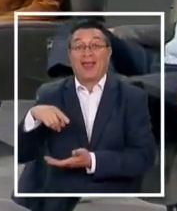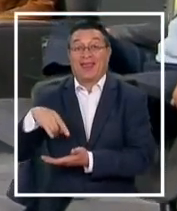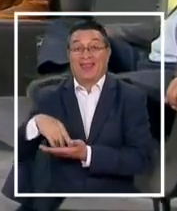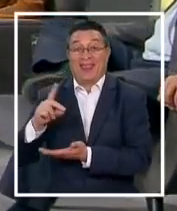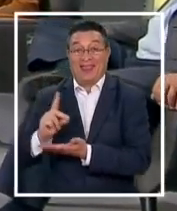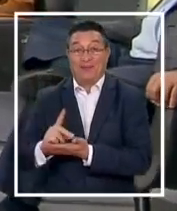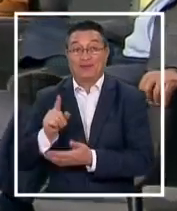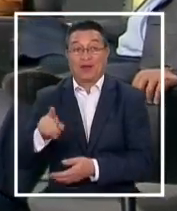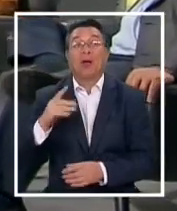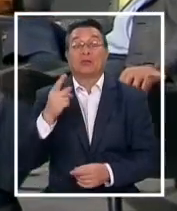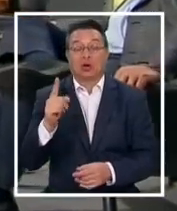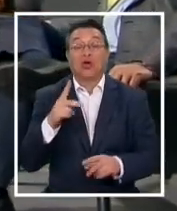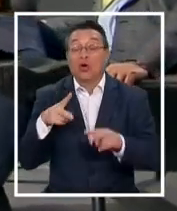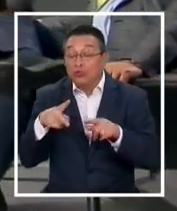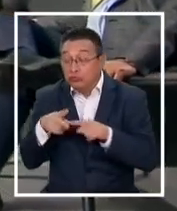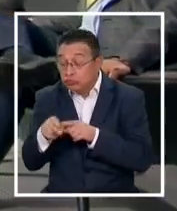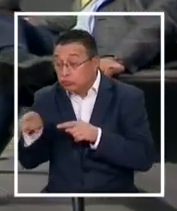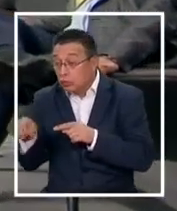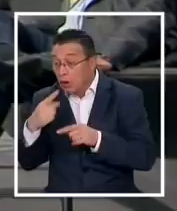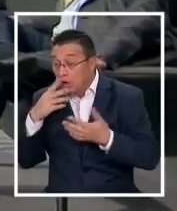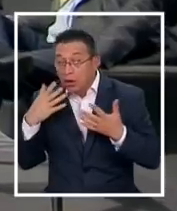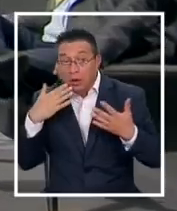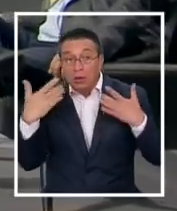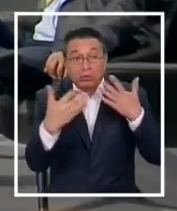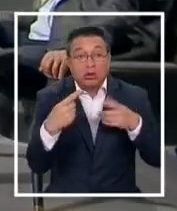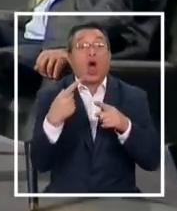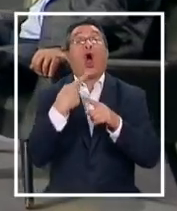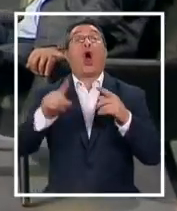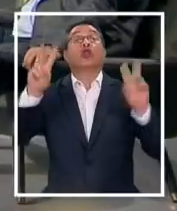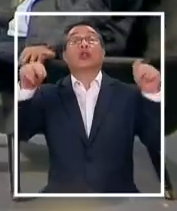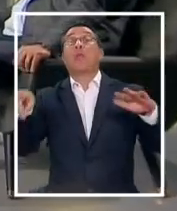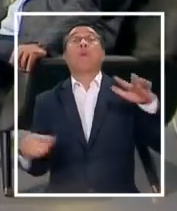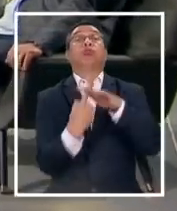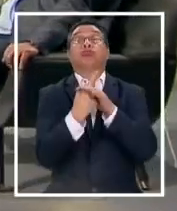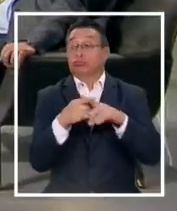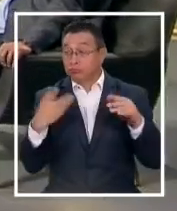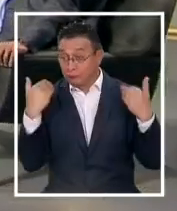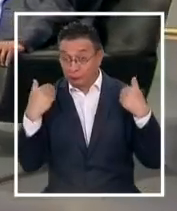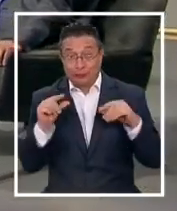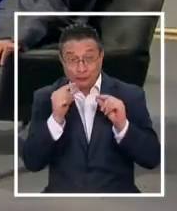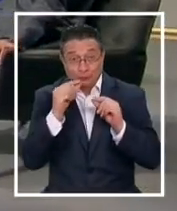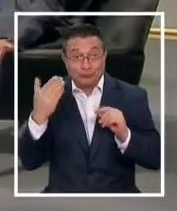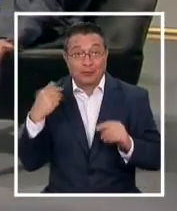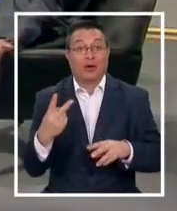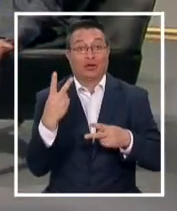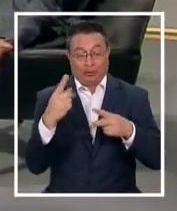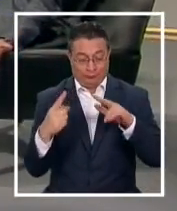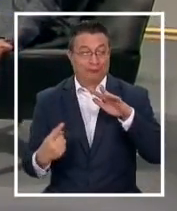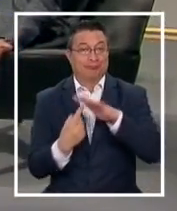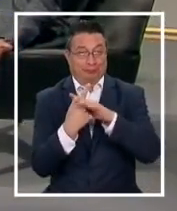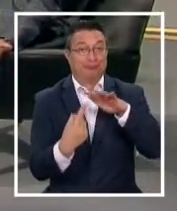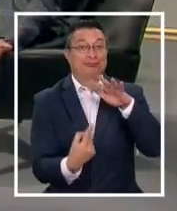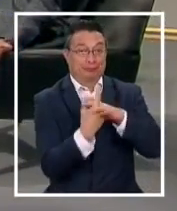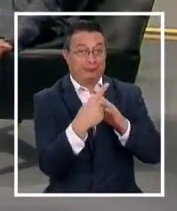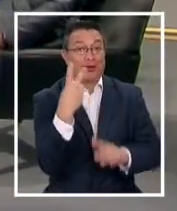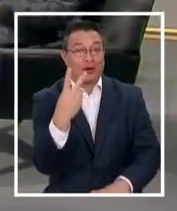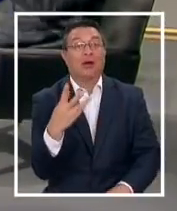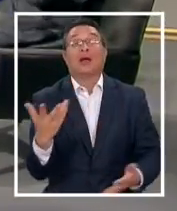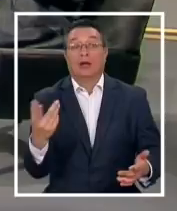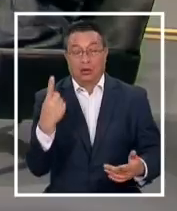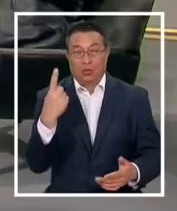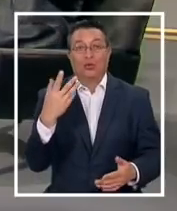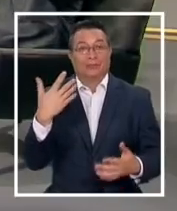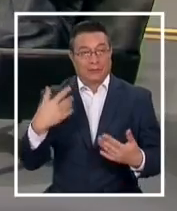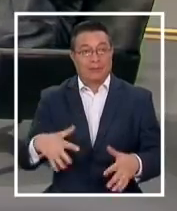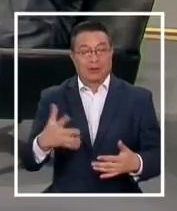hemos planteado, pero en el corte, de manera espontánea, salió otro tema. Sí, pues. Salieron dos. Sí, pero salió un tema fundamentalmente, ¿no es